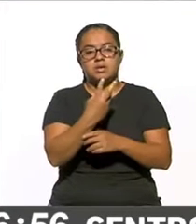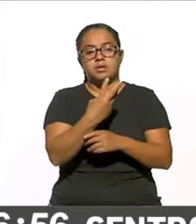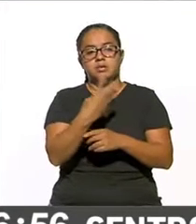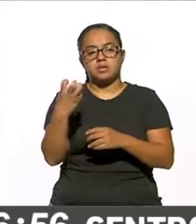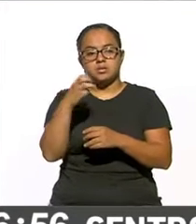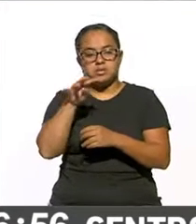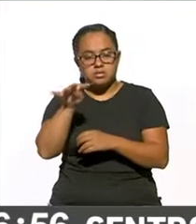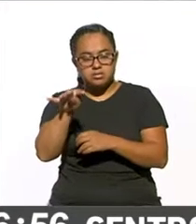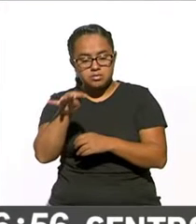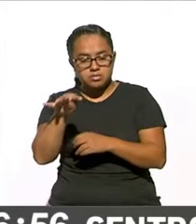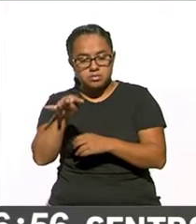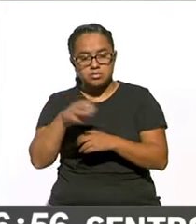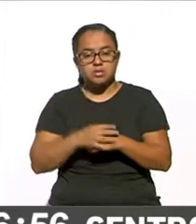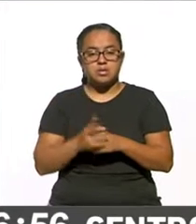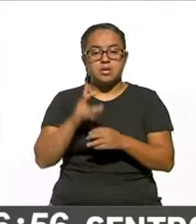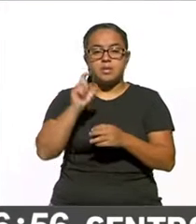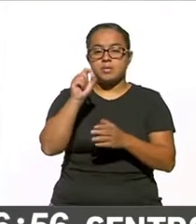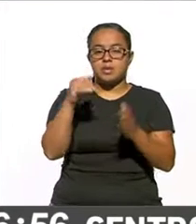20,319,